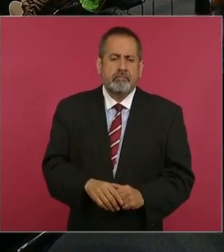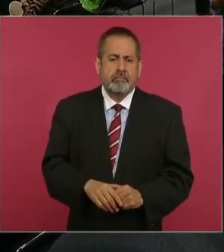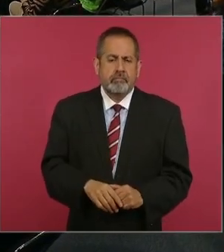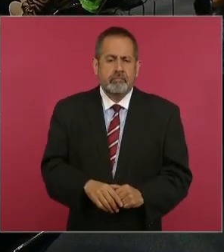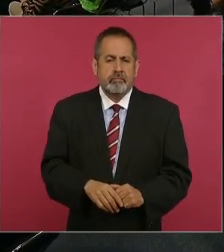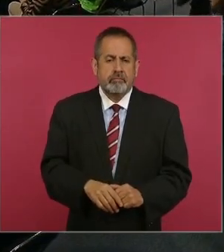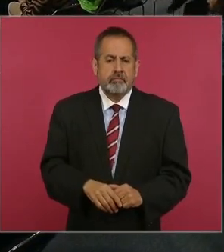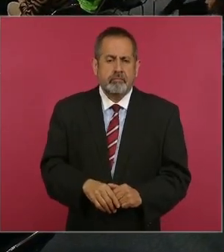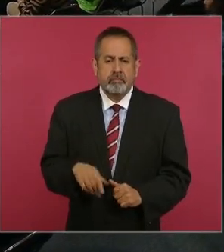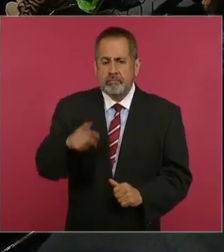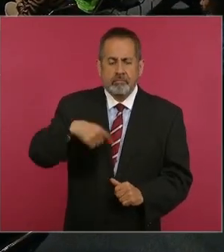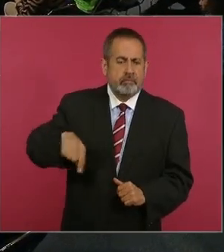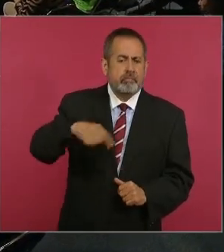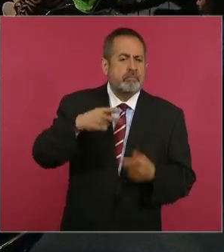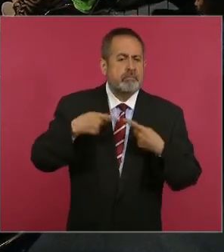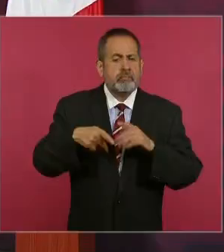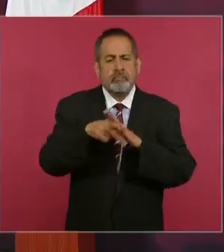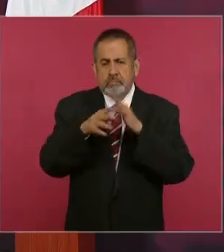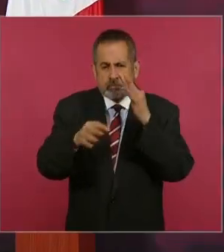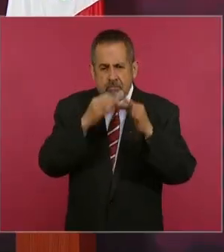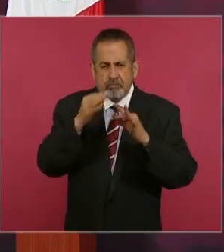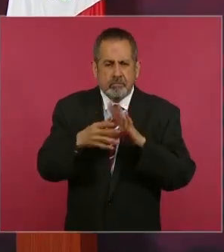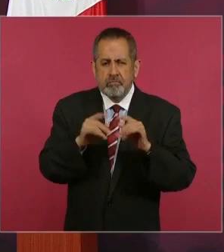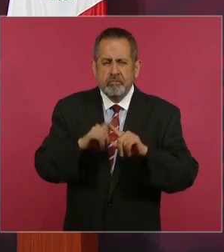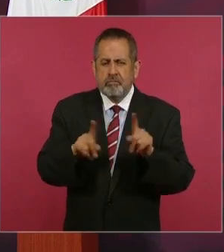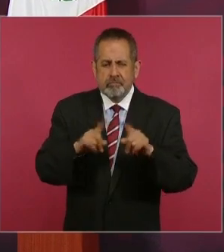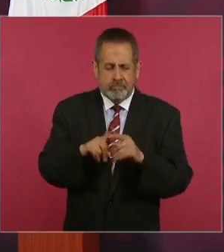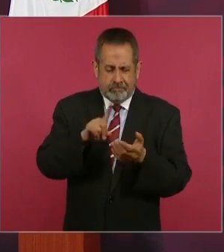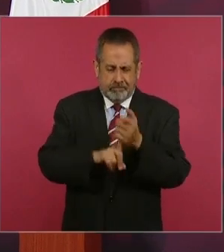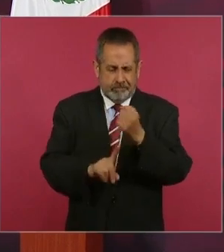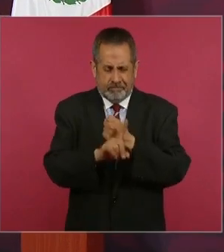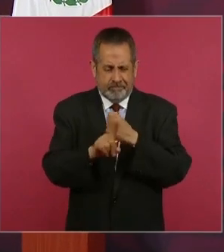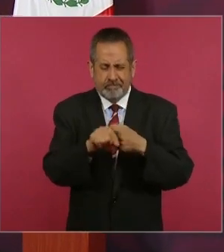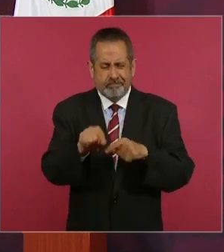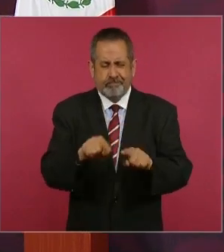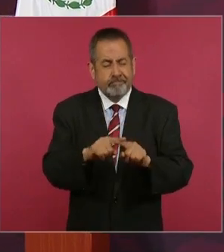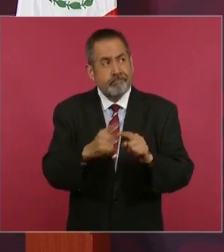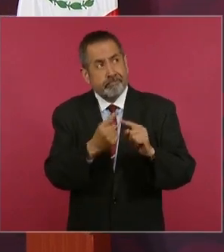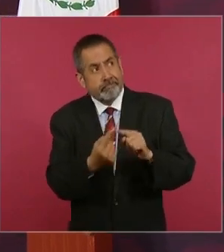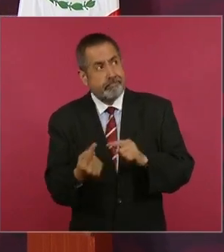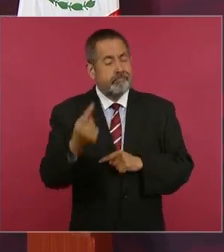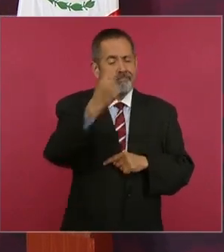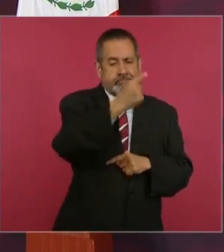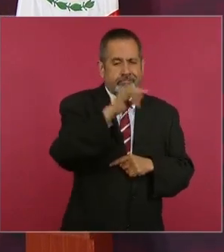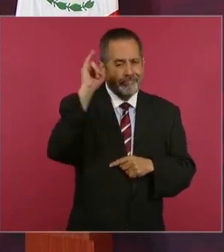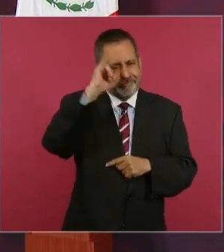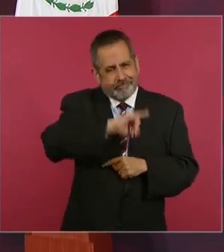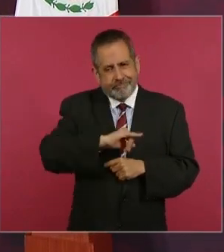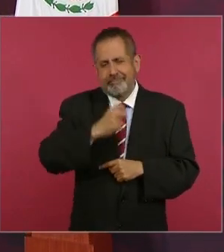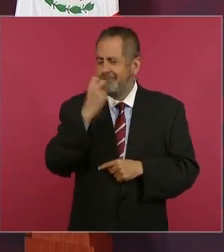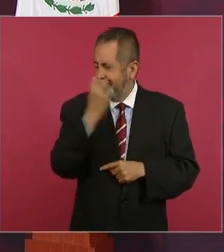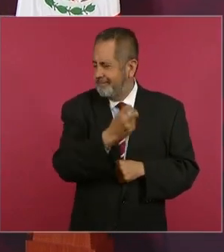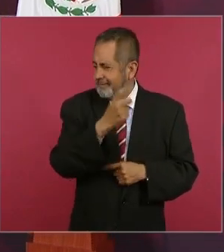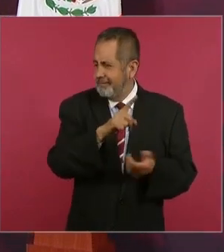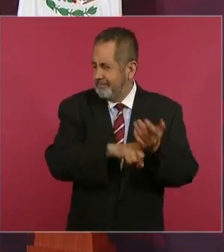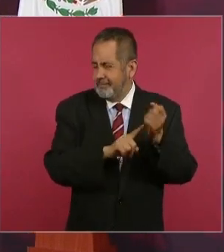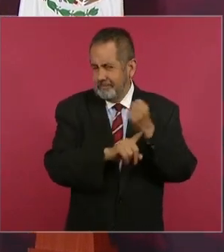los periodistas el problema es arriba